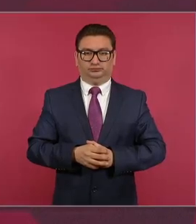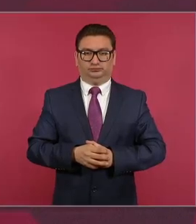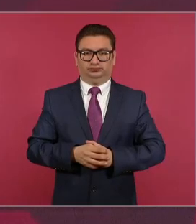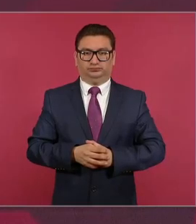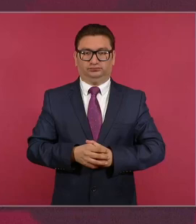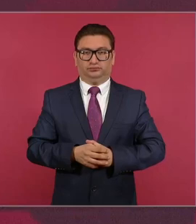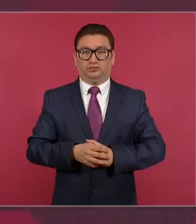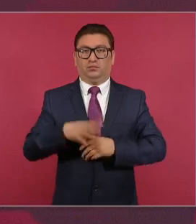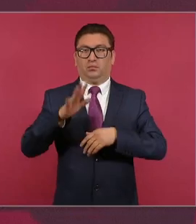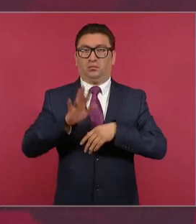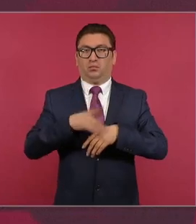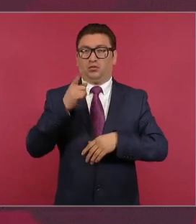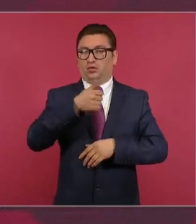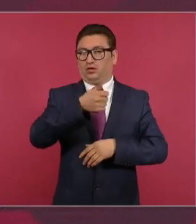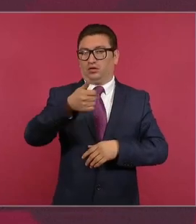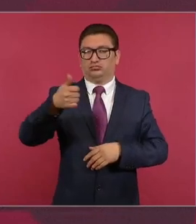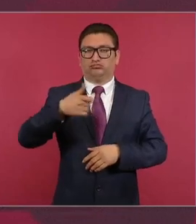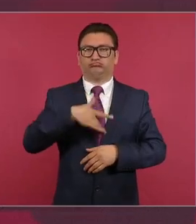interés